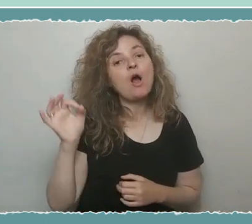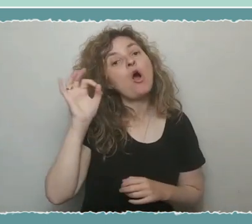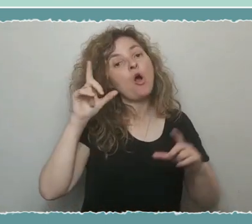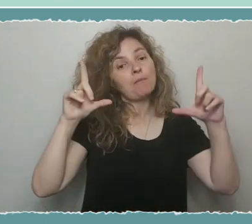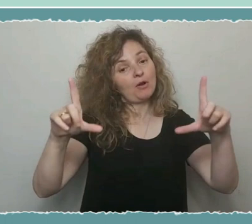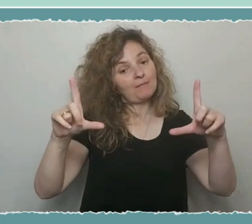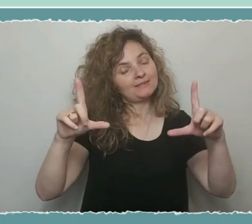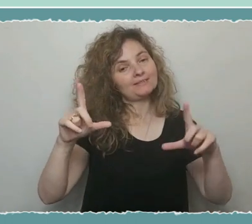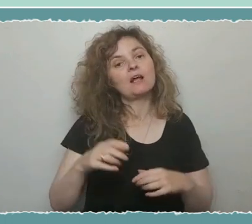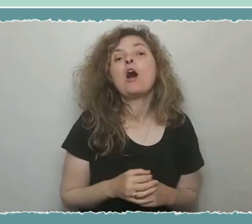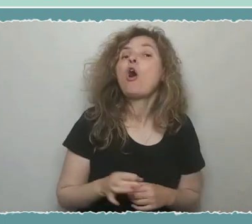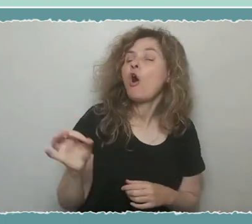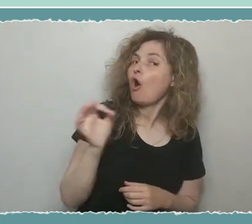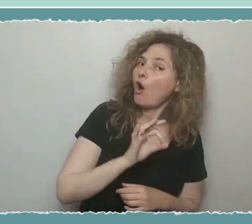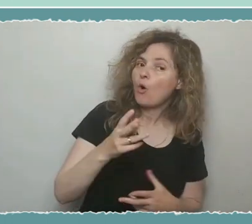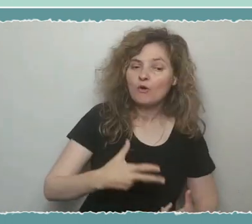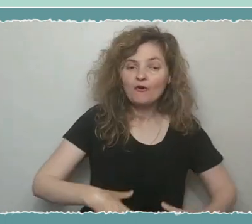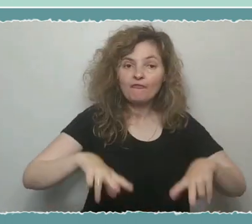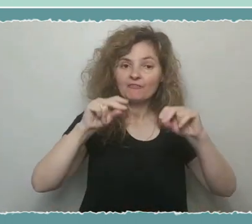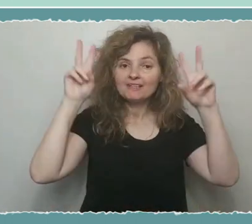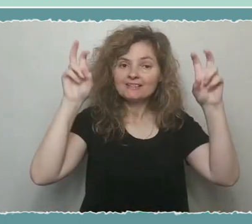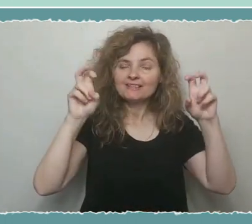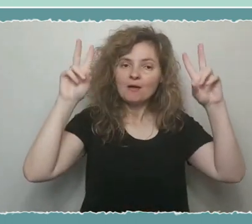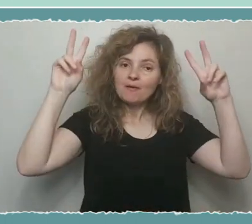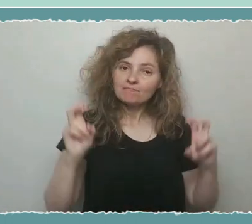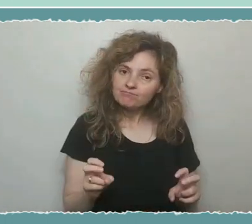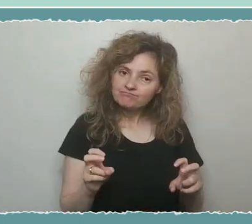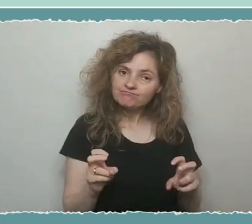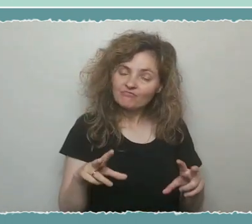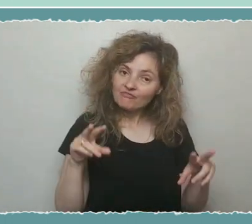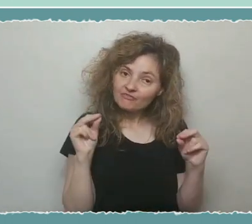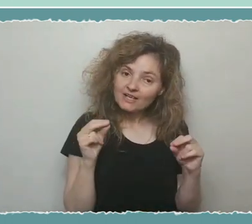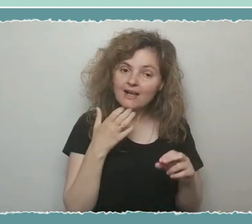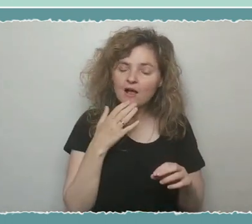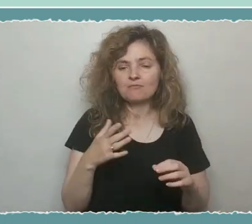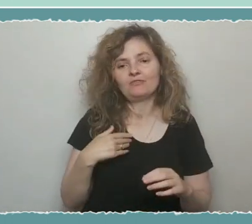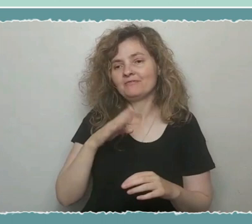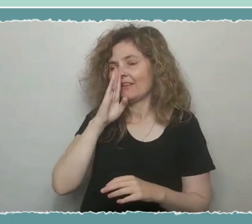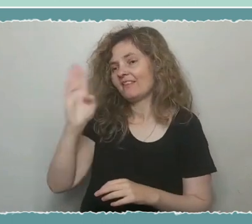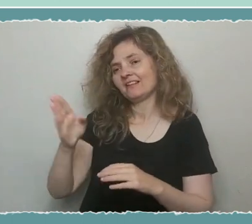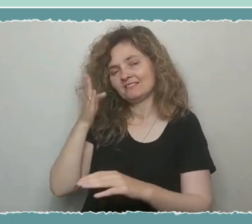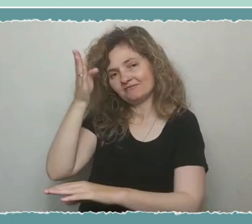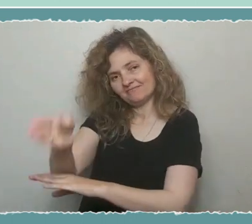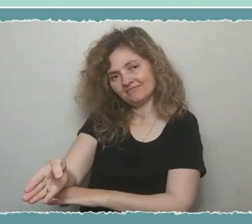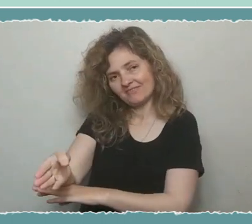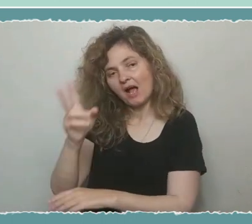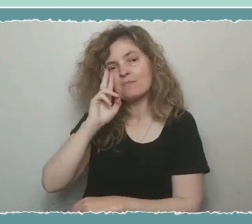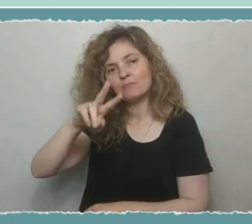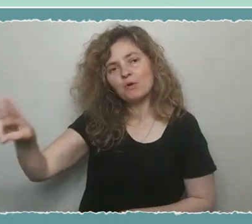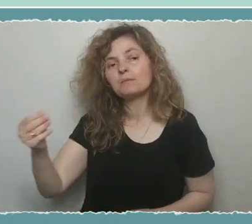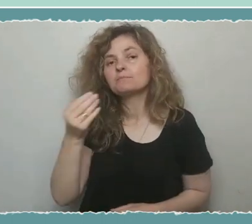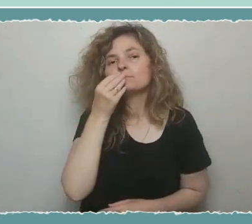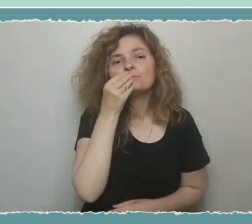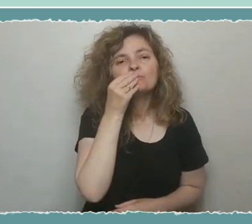velo pola pantalla, ou, cando xa remate esta situación de pandemia e confinamento, achegarse ao museo, que é unha maravilla.